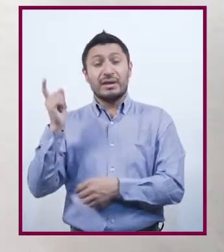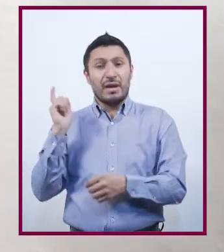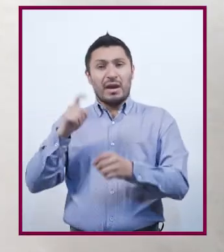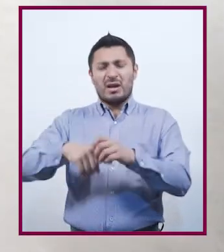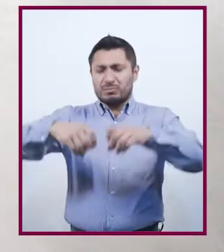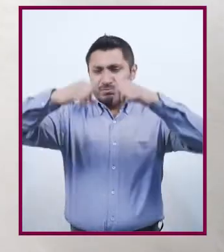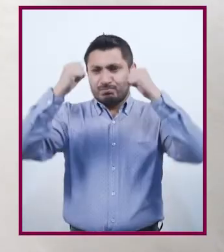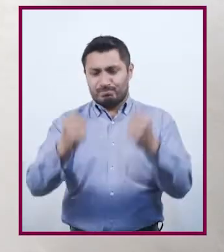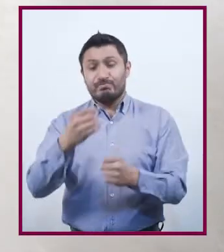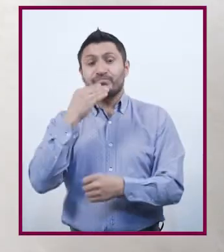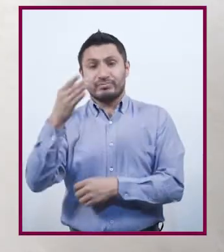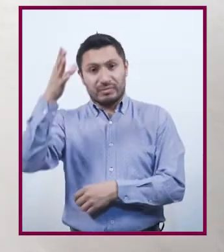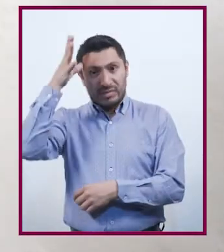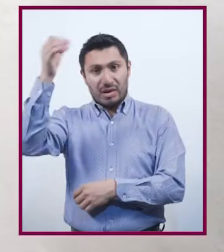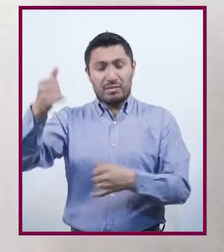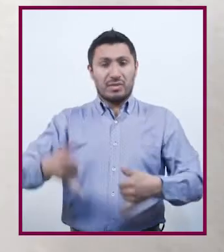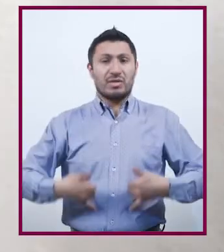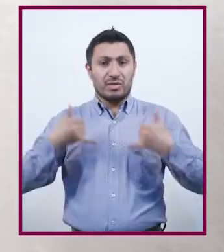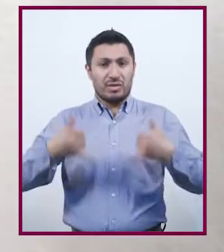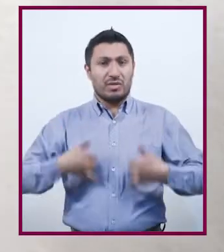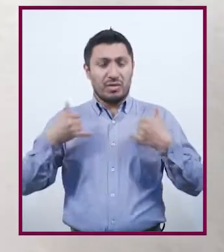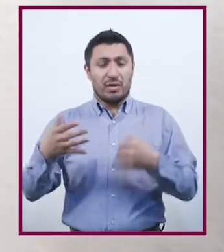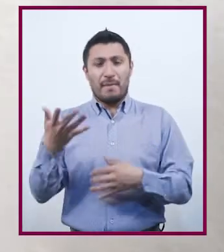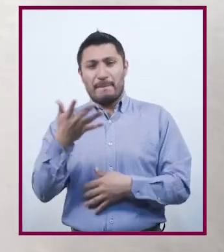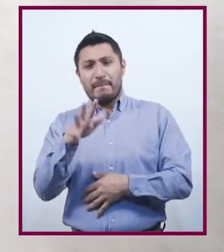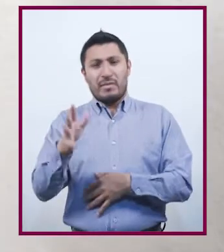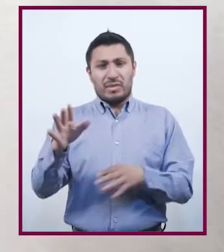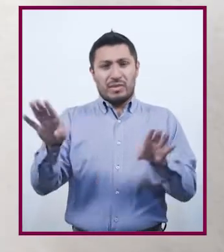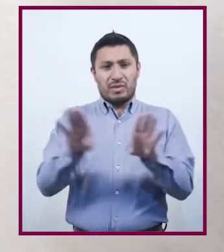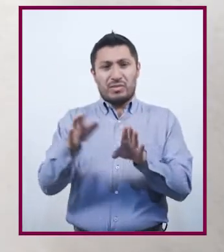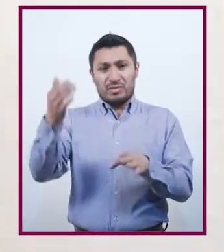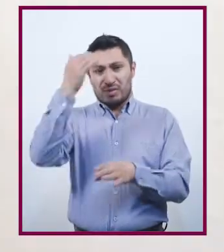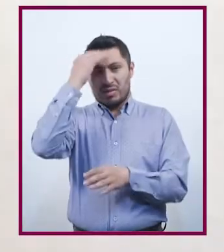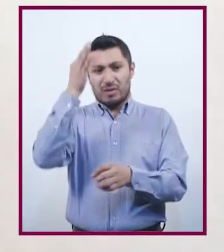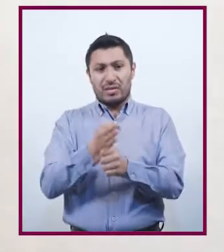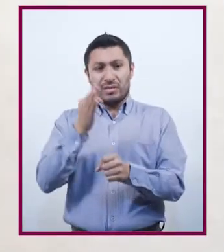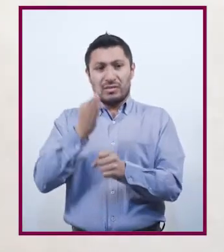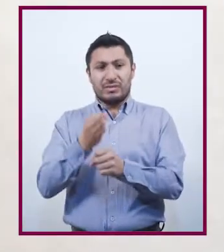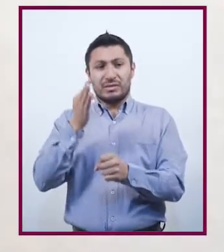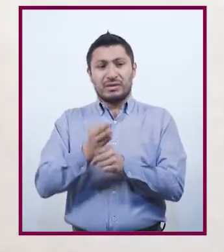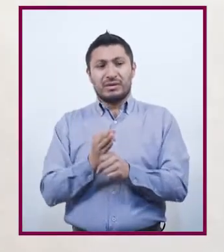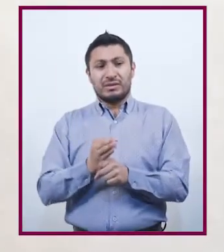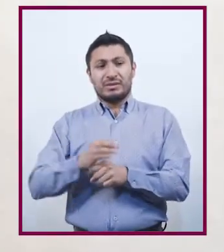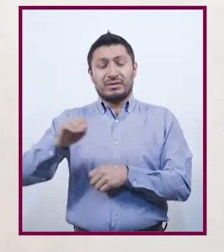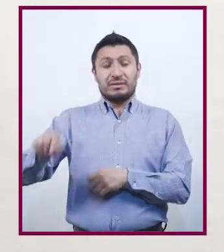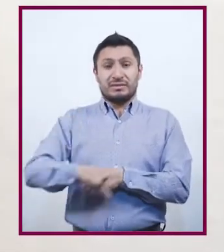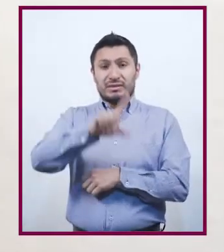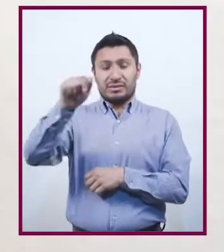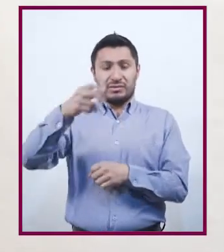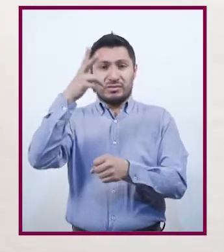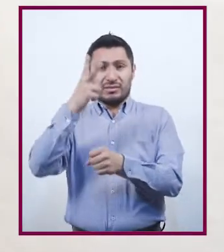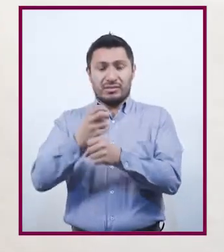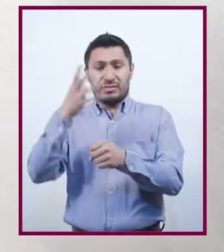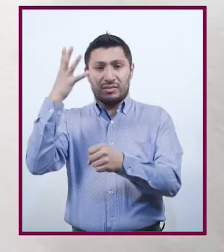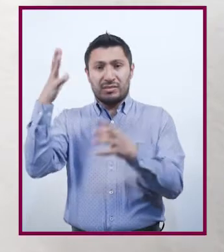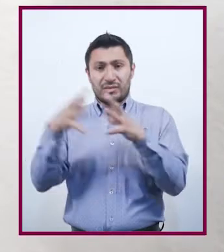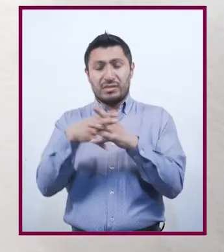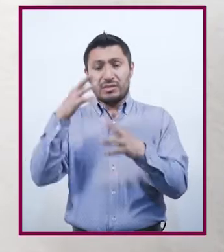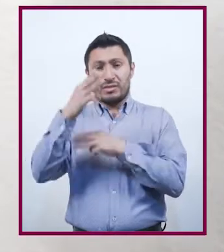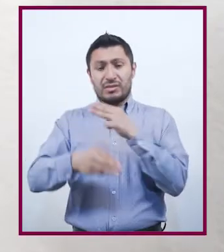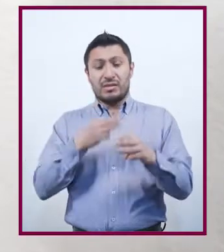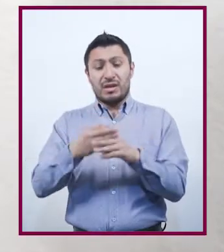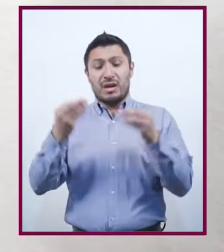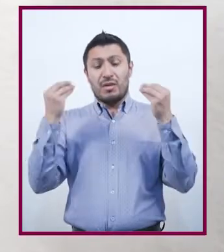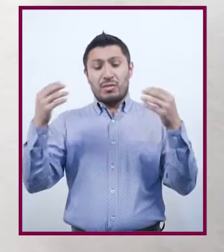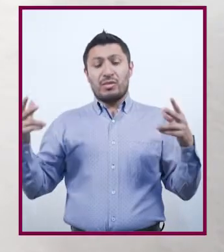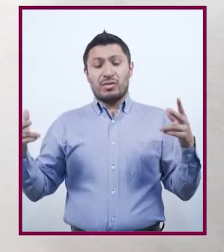de otro país con lo que actualmente vivimos? Más de lo que te imaginas. En primer lugar, la generación de baby boomers fue la primera